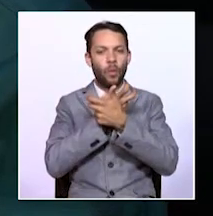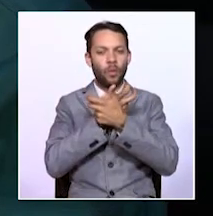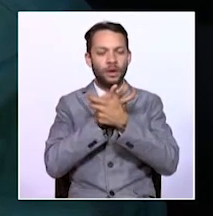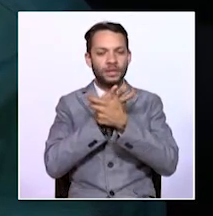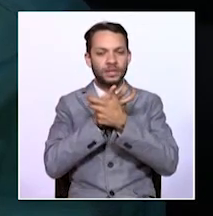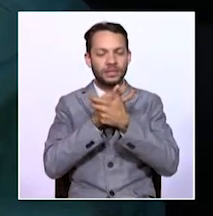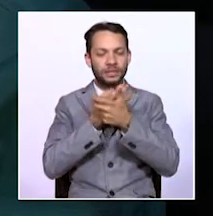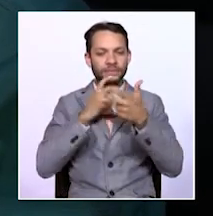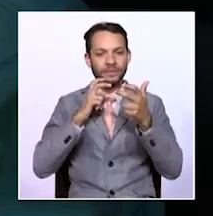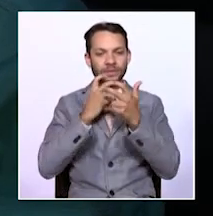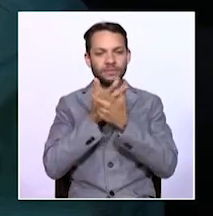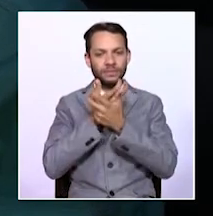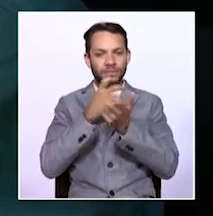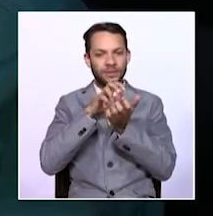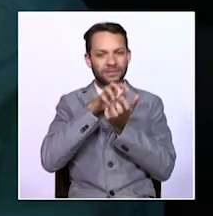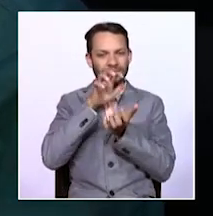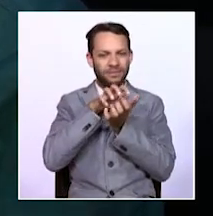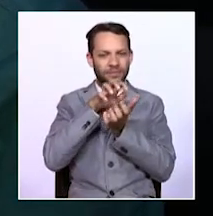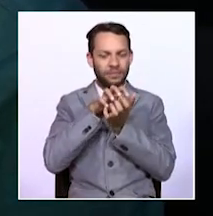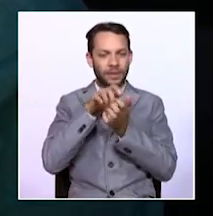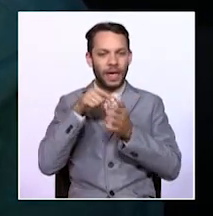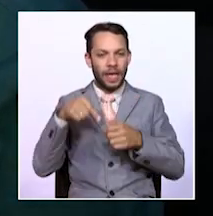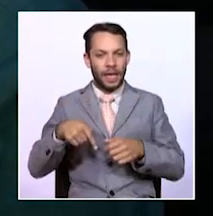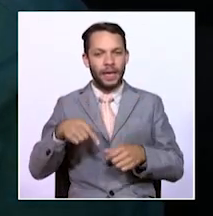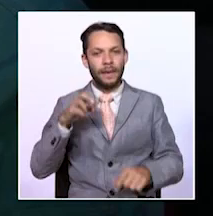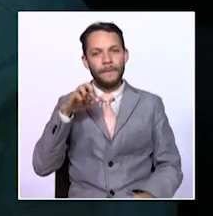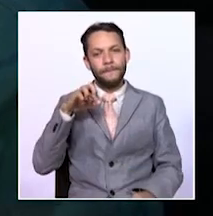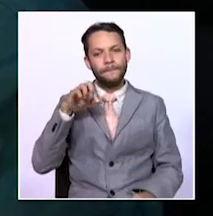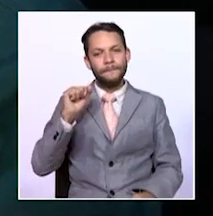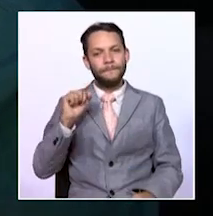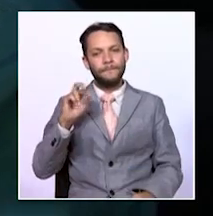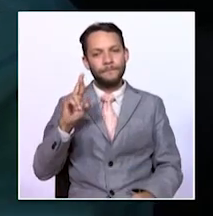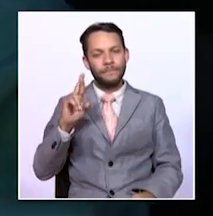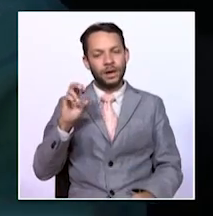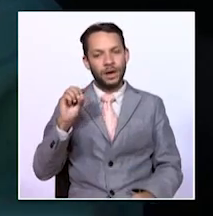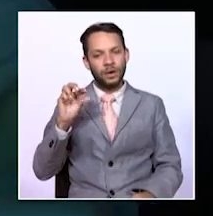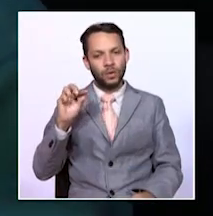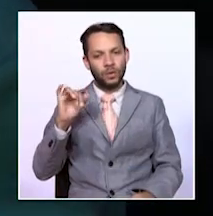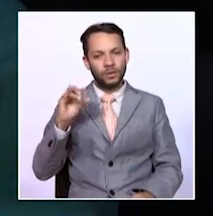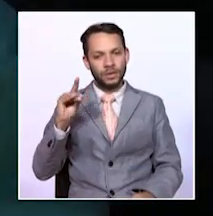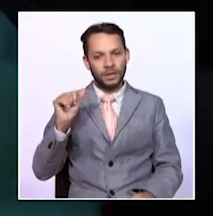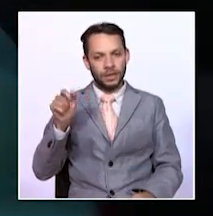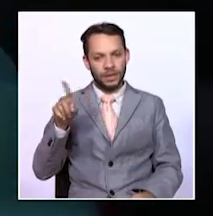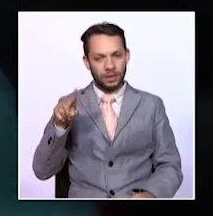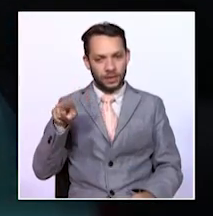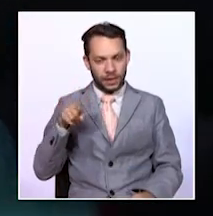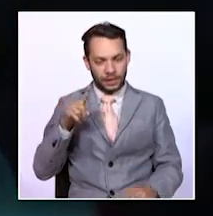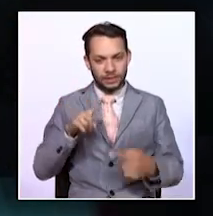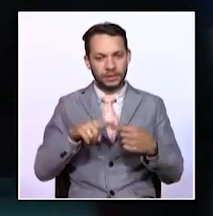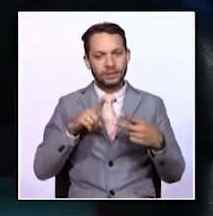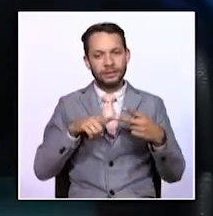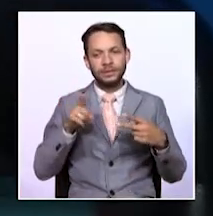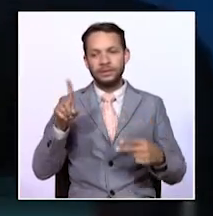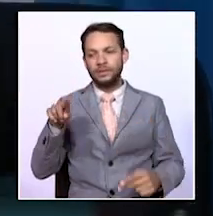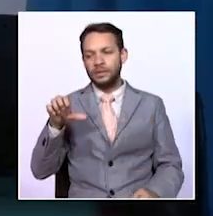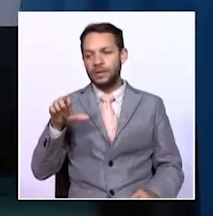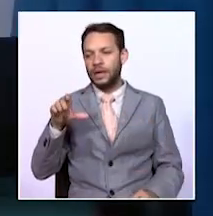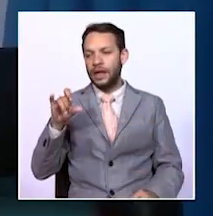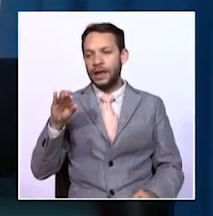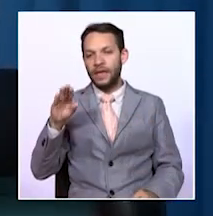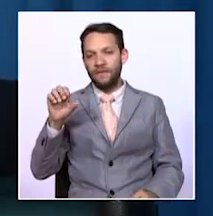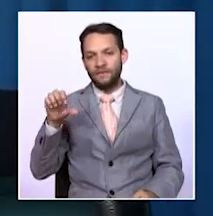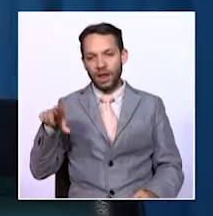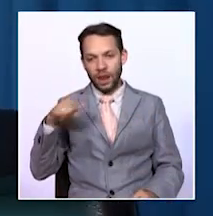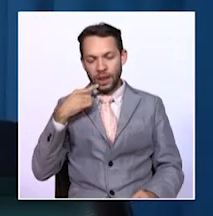las parótidas, glándulas parótidas y las glándulas salivales, las parótidas y las sublinguales. Vemos muy bien que no